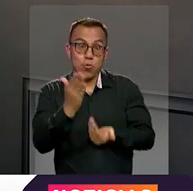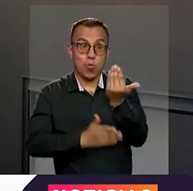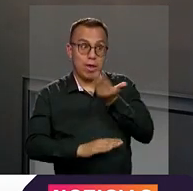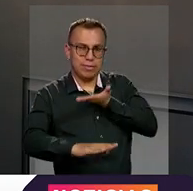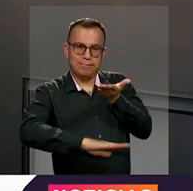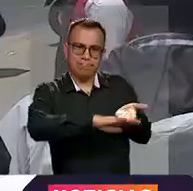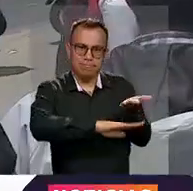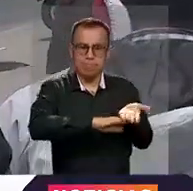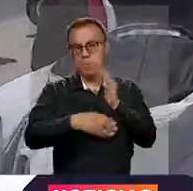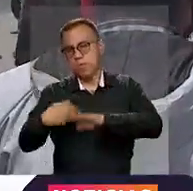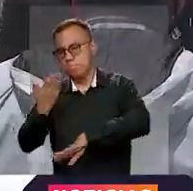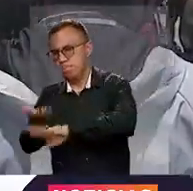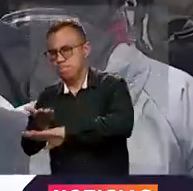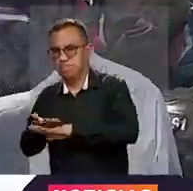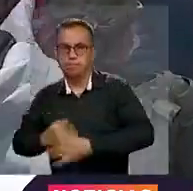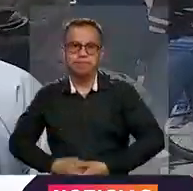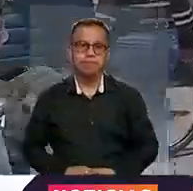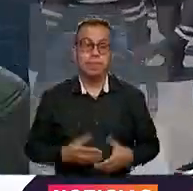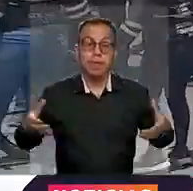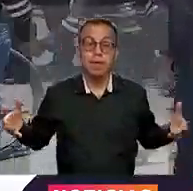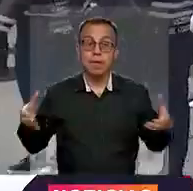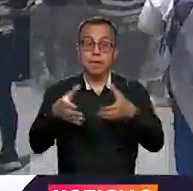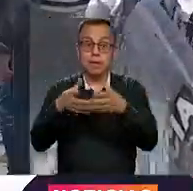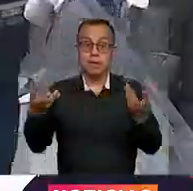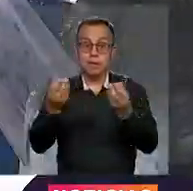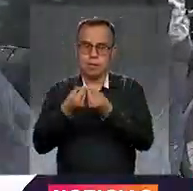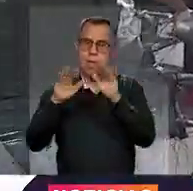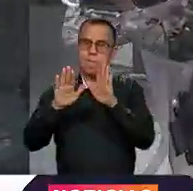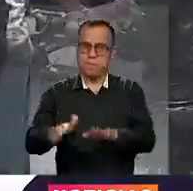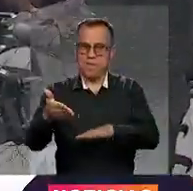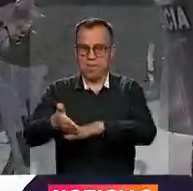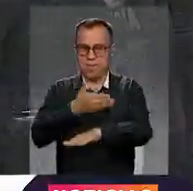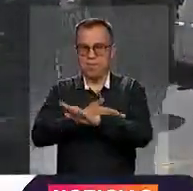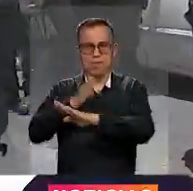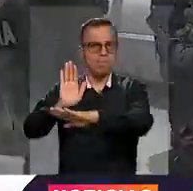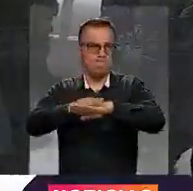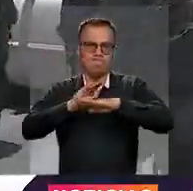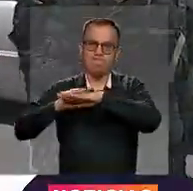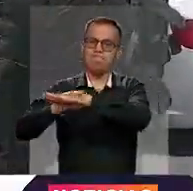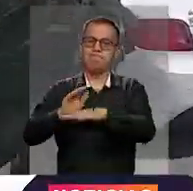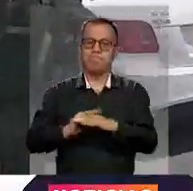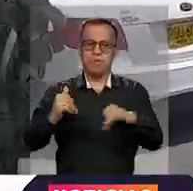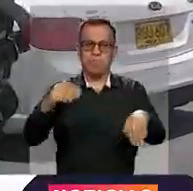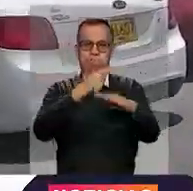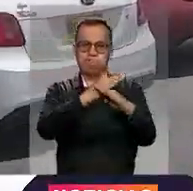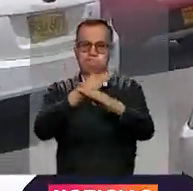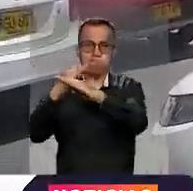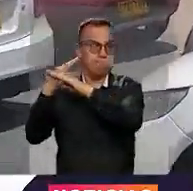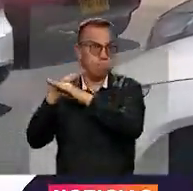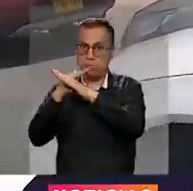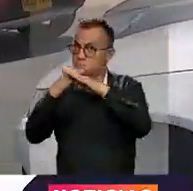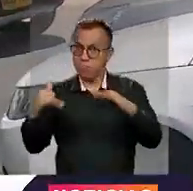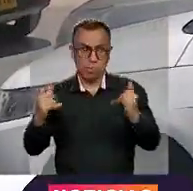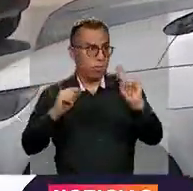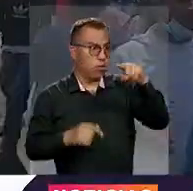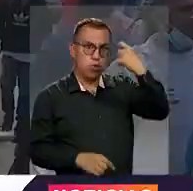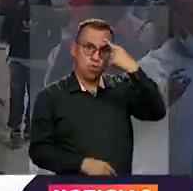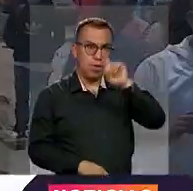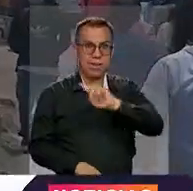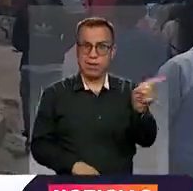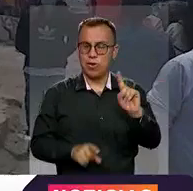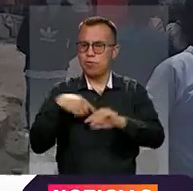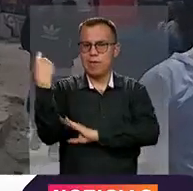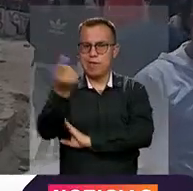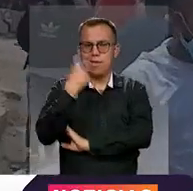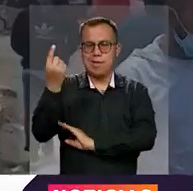partes. El vocero del Gobierno Nacional previamente enfatizó que el tema del levantamiento de los bloqueos no es un clamor del gobierno, sino del país